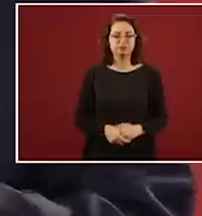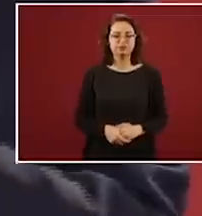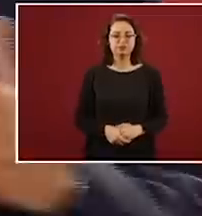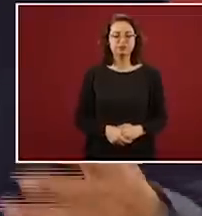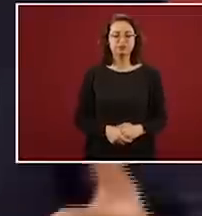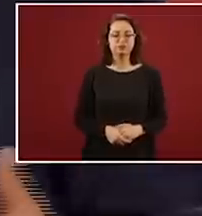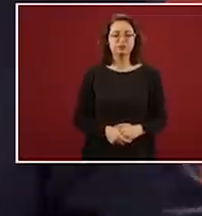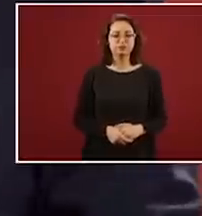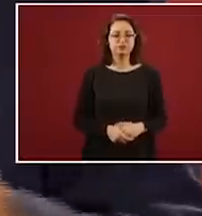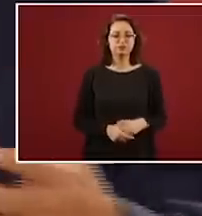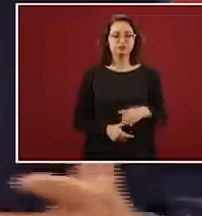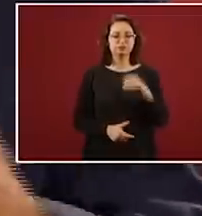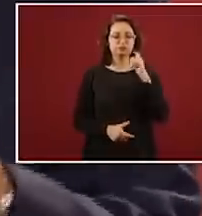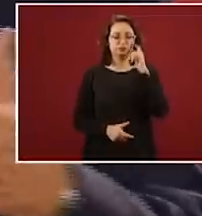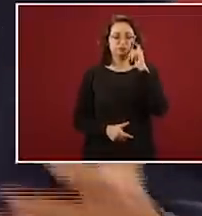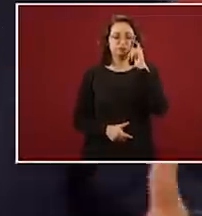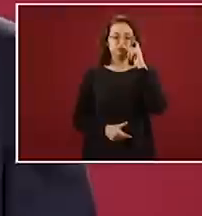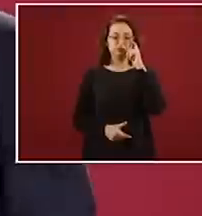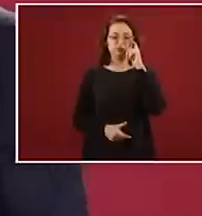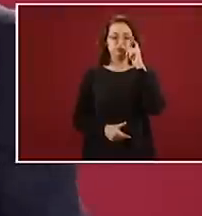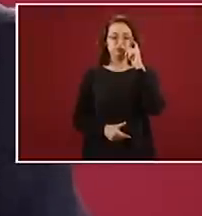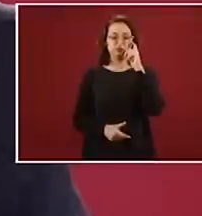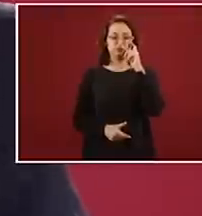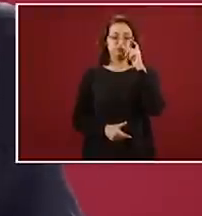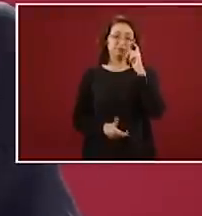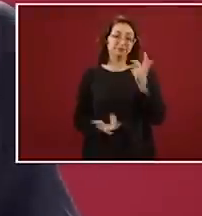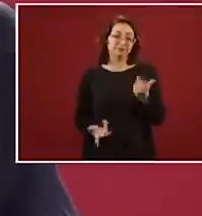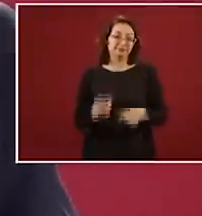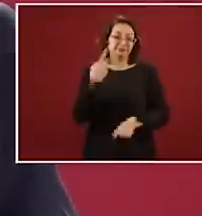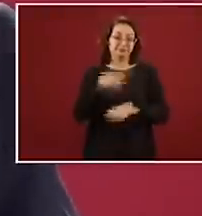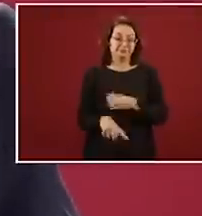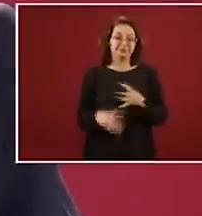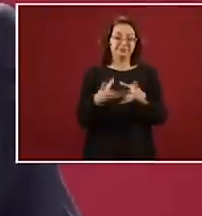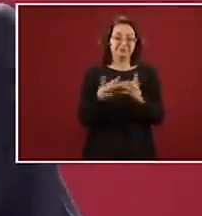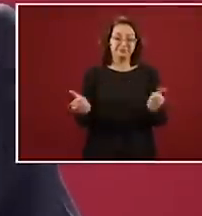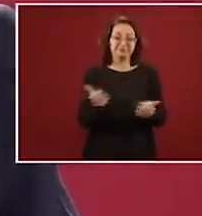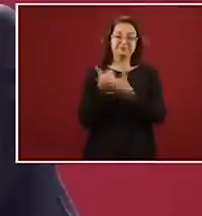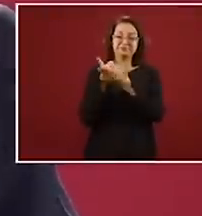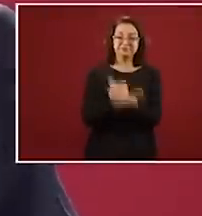Creo que nos ayuden a reparar el daño.